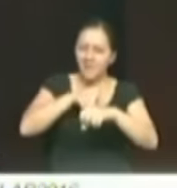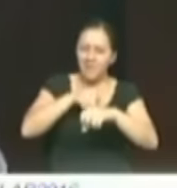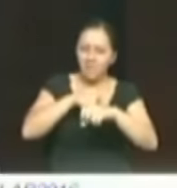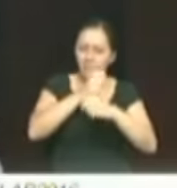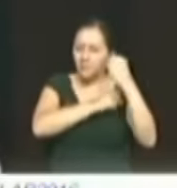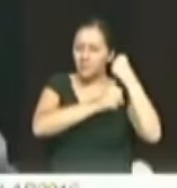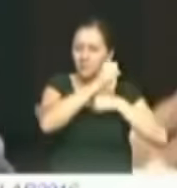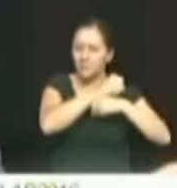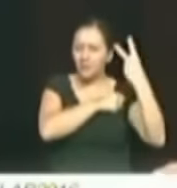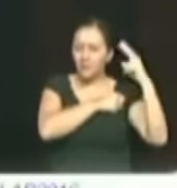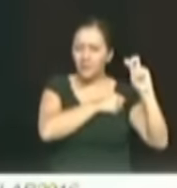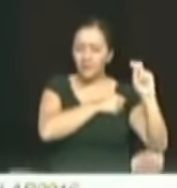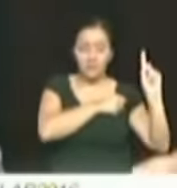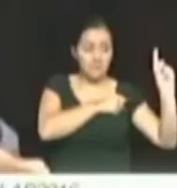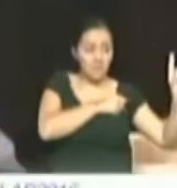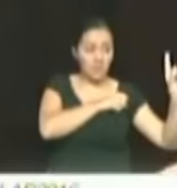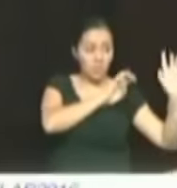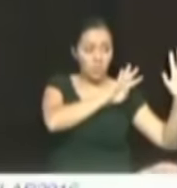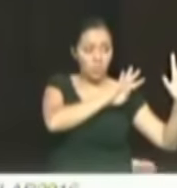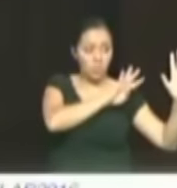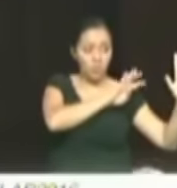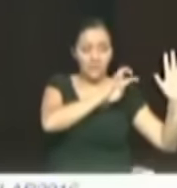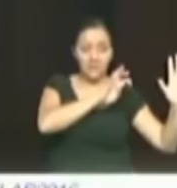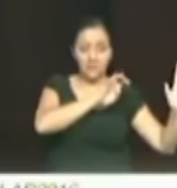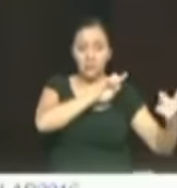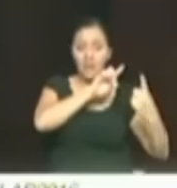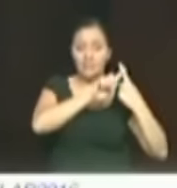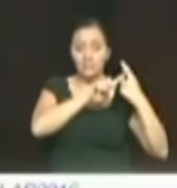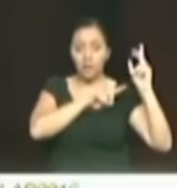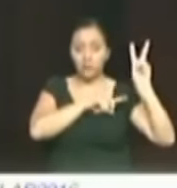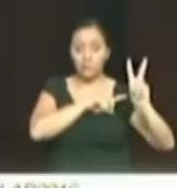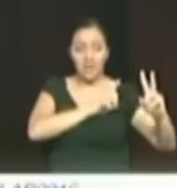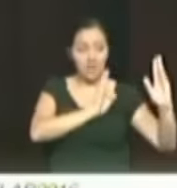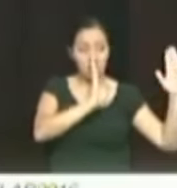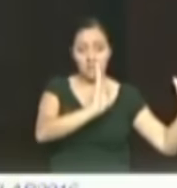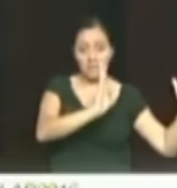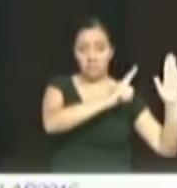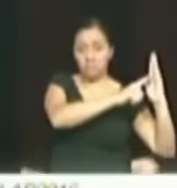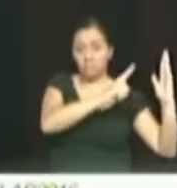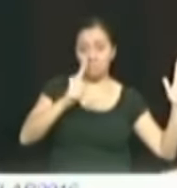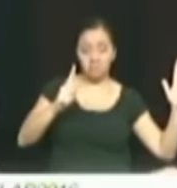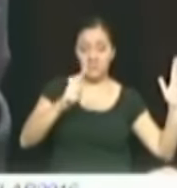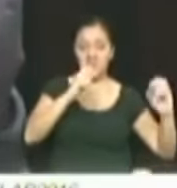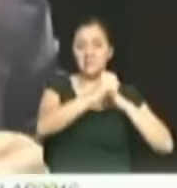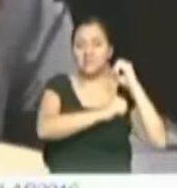como las etapas que gobernó la región, el consenso de Washington, el fondo